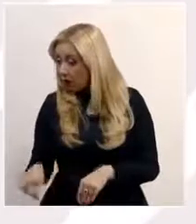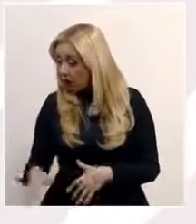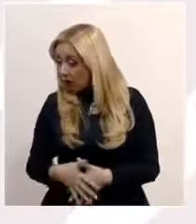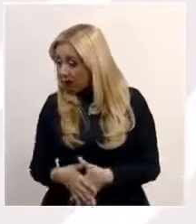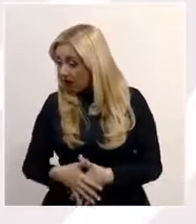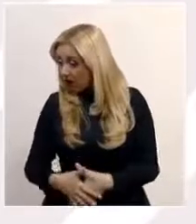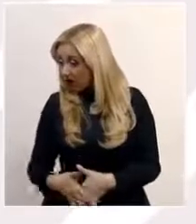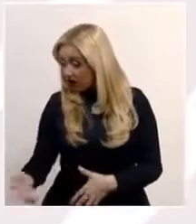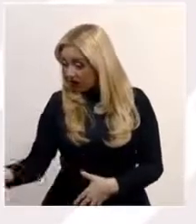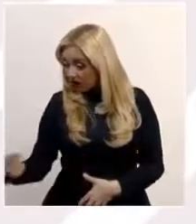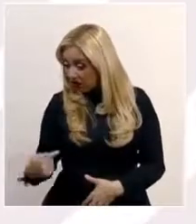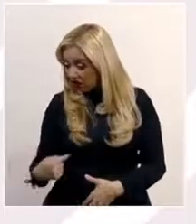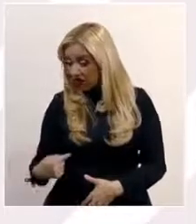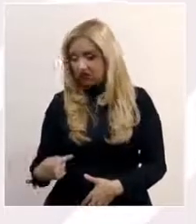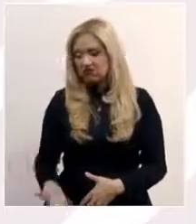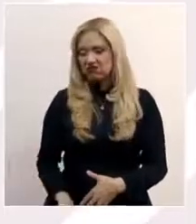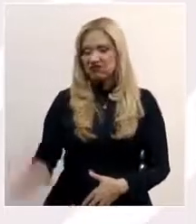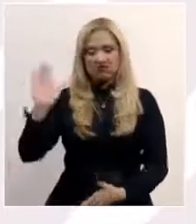cómo